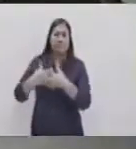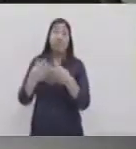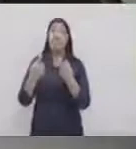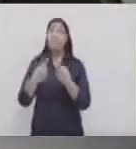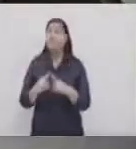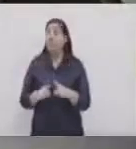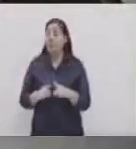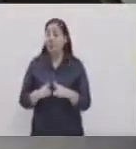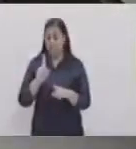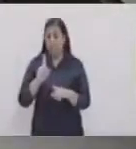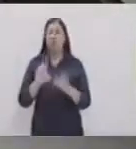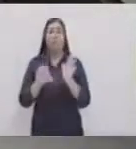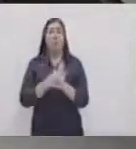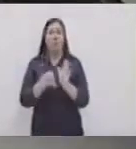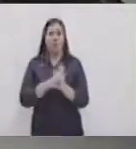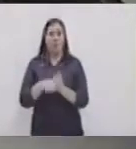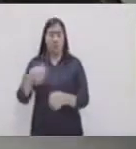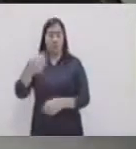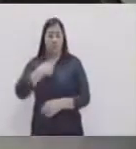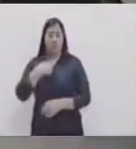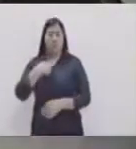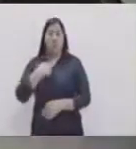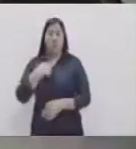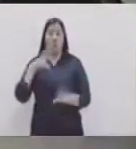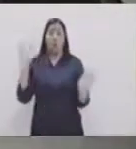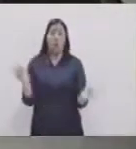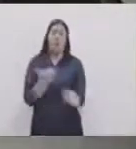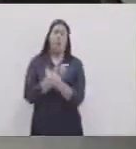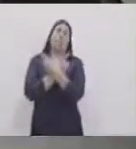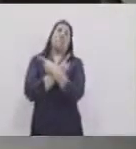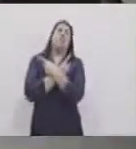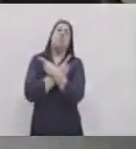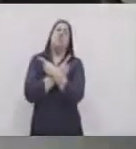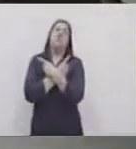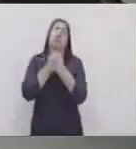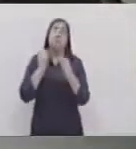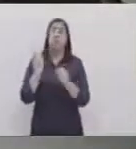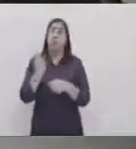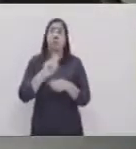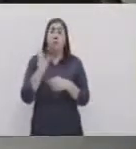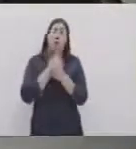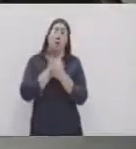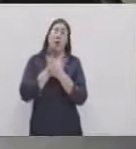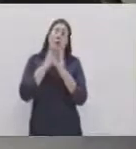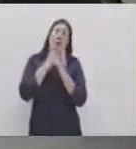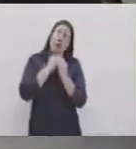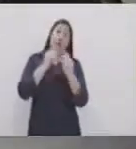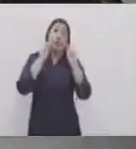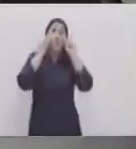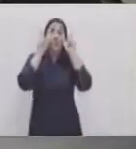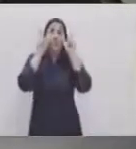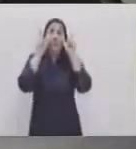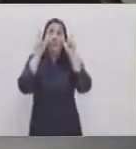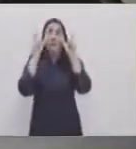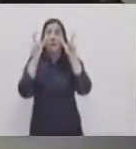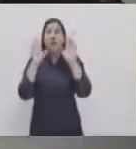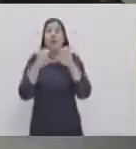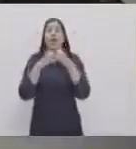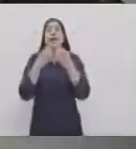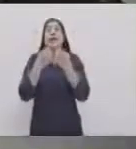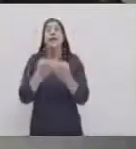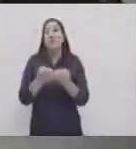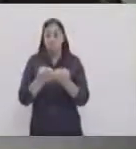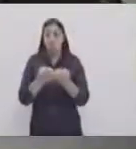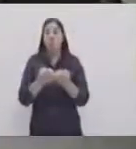duerme, podríamos decir, o descansa, y no busca las condiciones adecuadas para dormir, entonces el sueño no